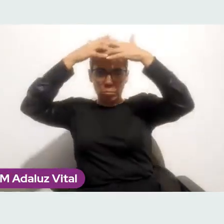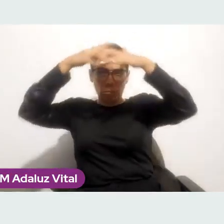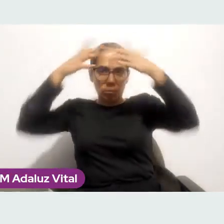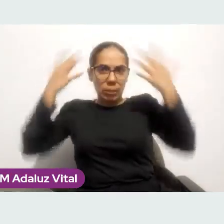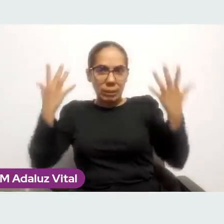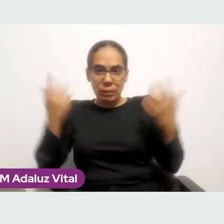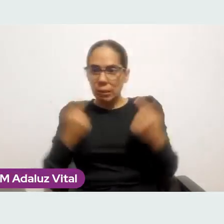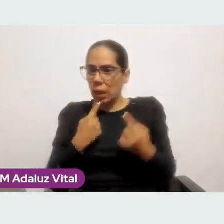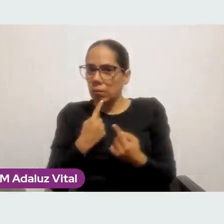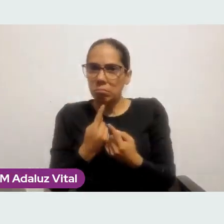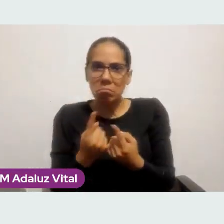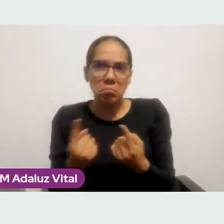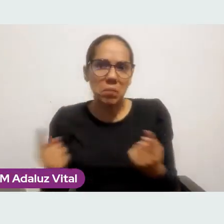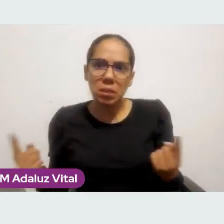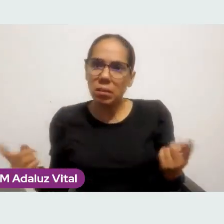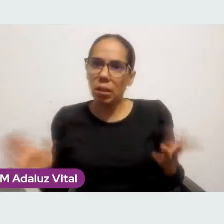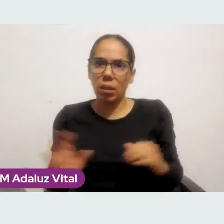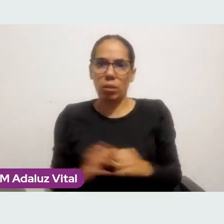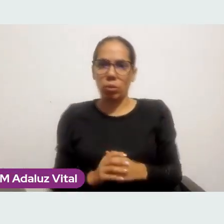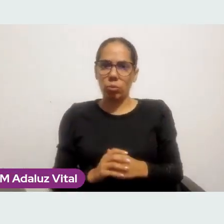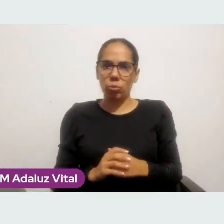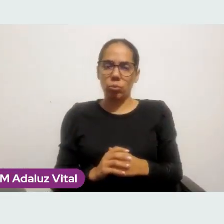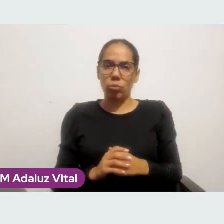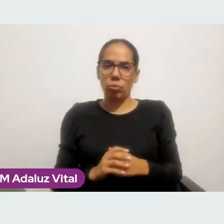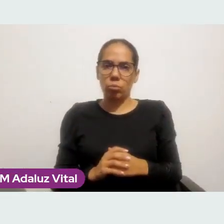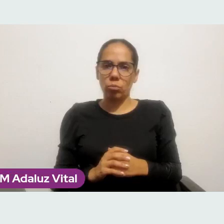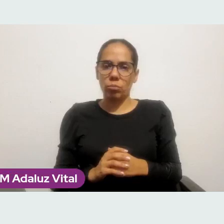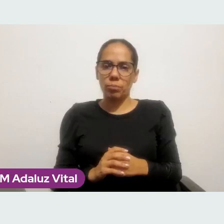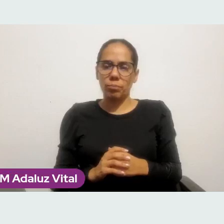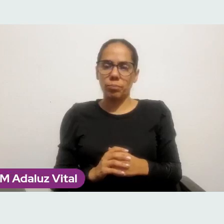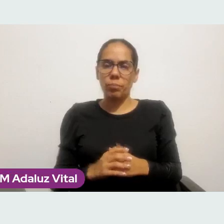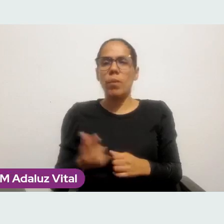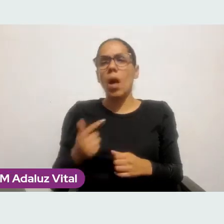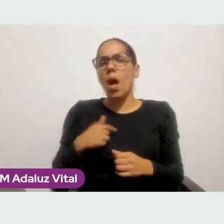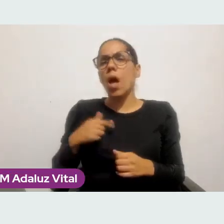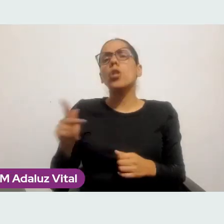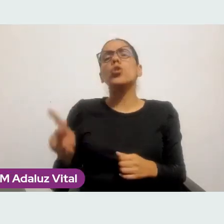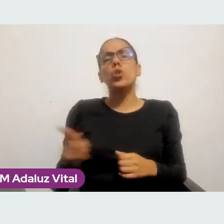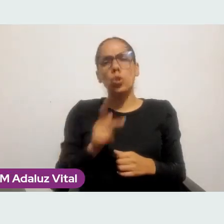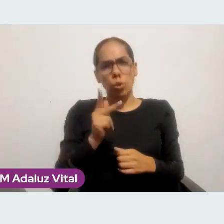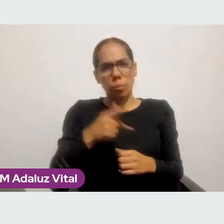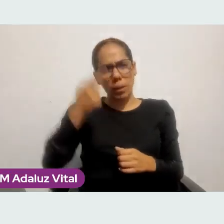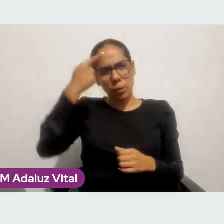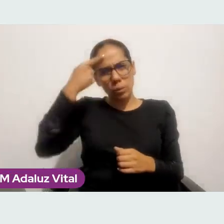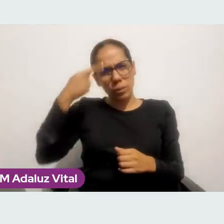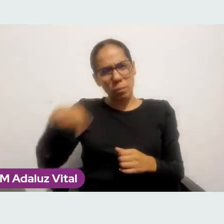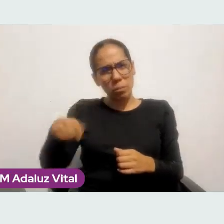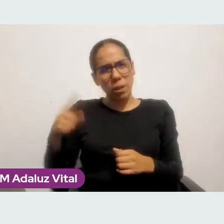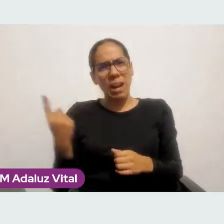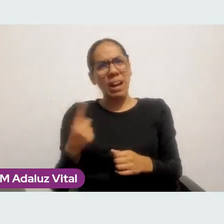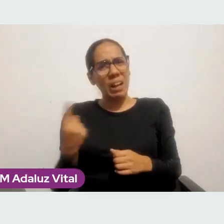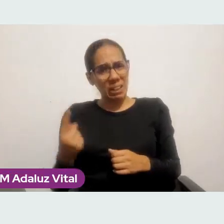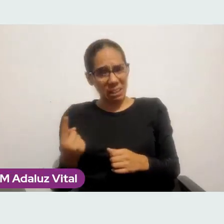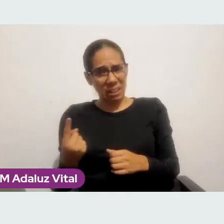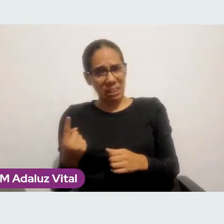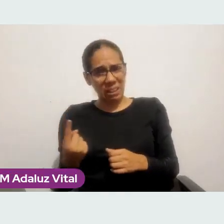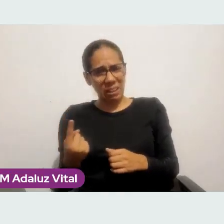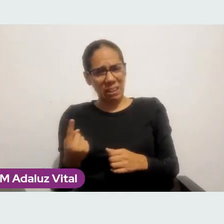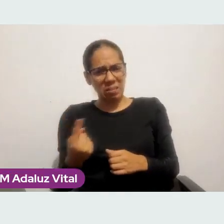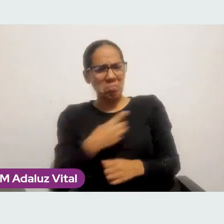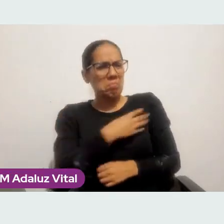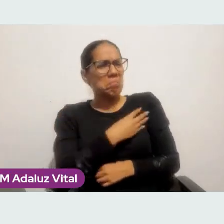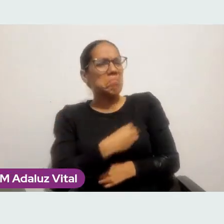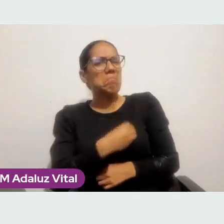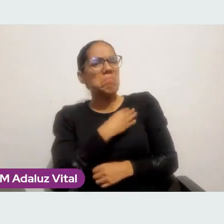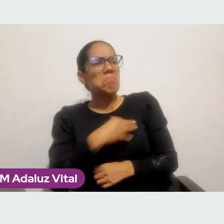¿Para qué vamos a tener hijos? Y esto es una idea que tendríamos que hacer. Hoy en día,